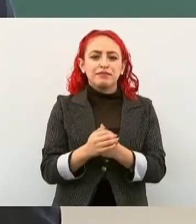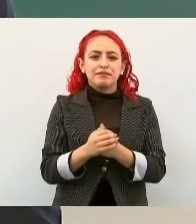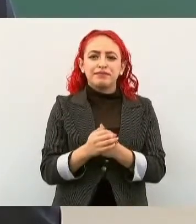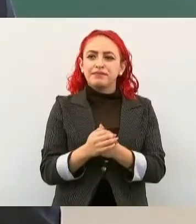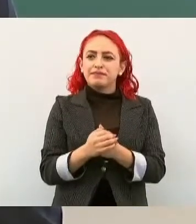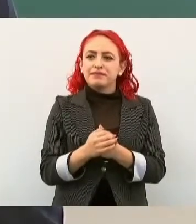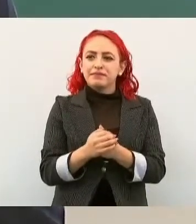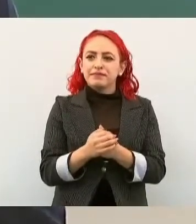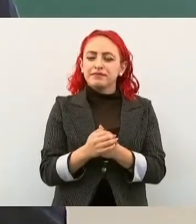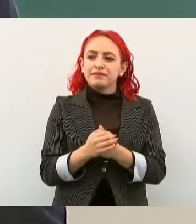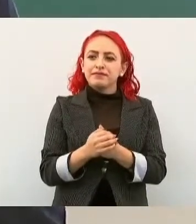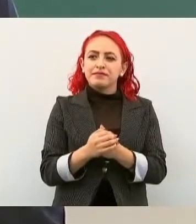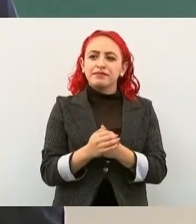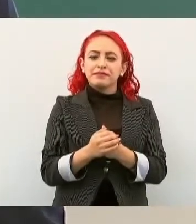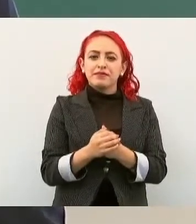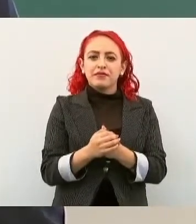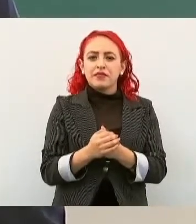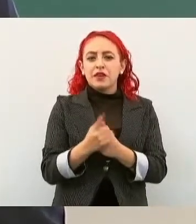de